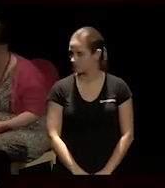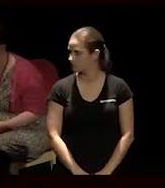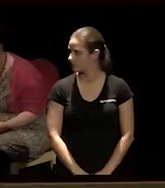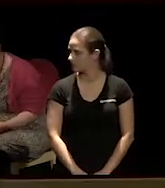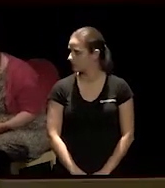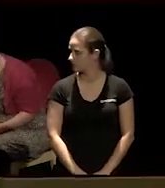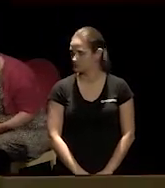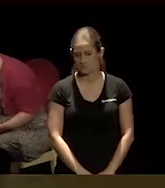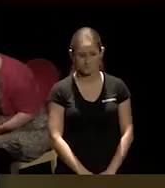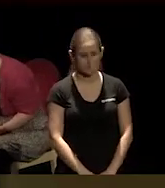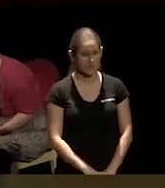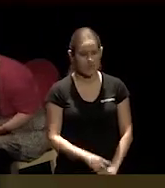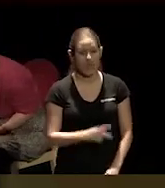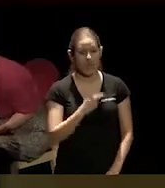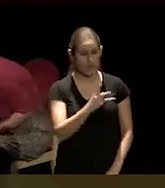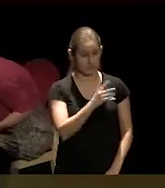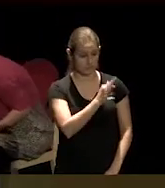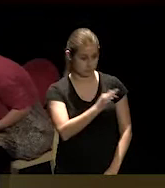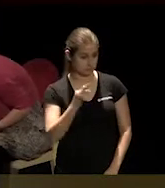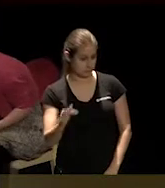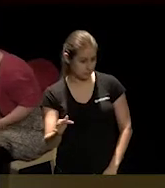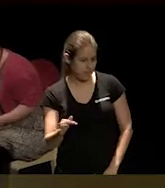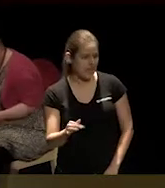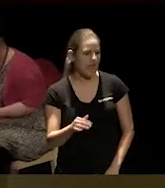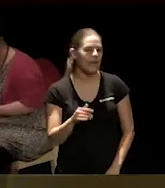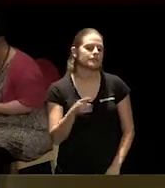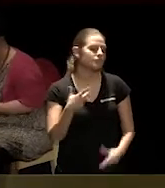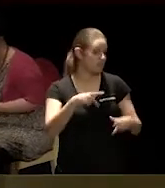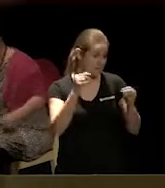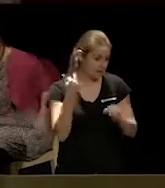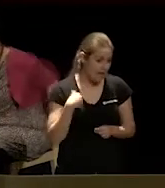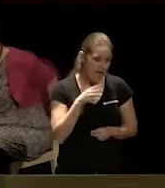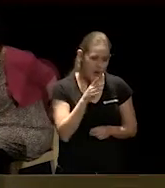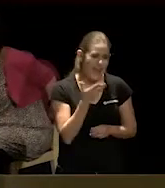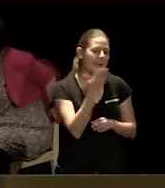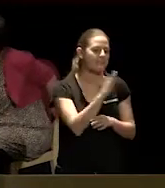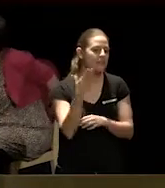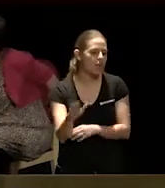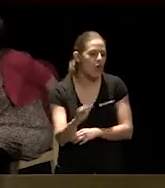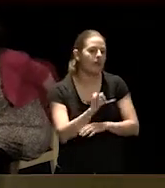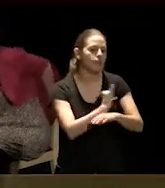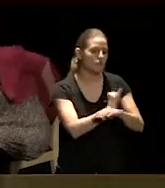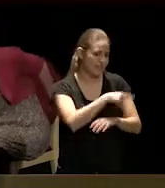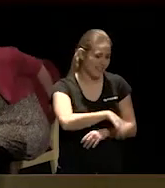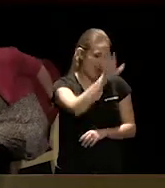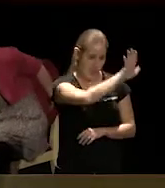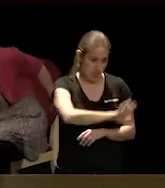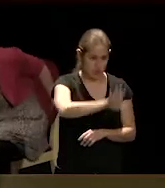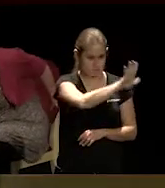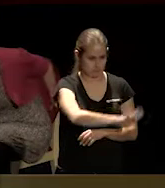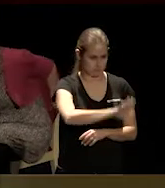Bueno, pues con estas dos intervenciones cerramos el marco de las representaciones a nivel institucional nacional y vamos a pasar a